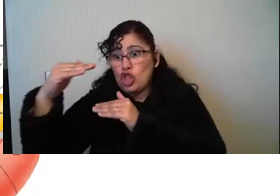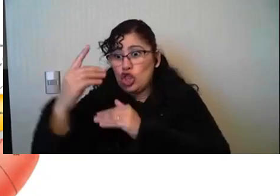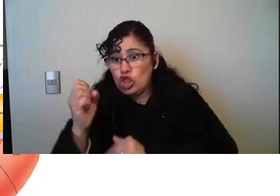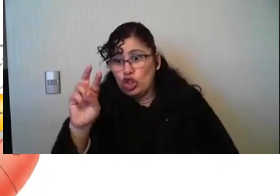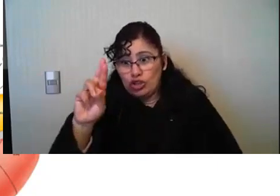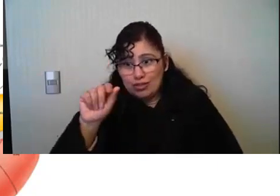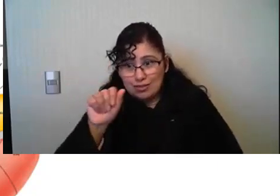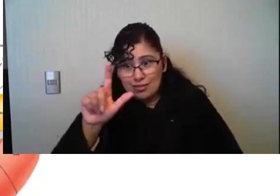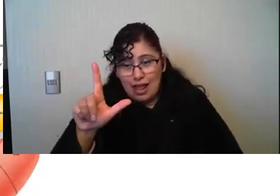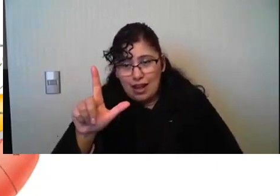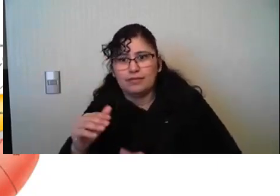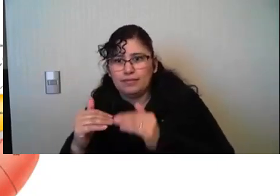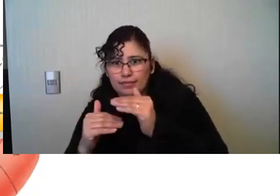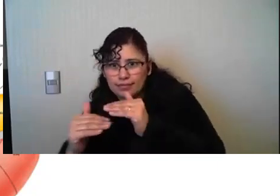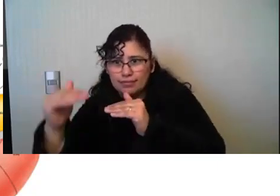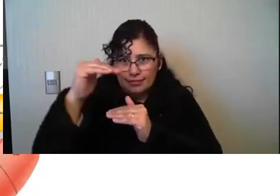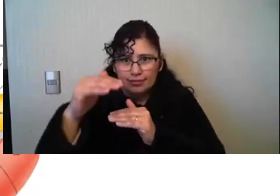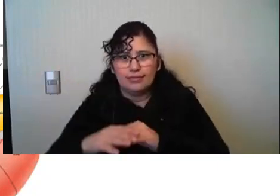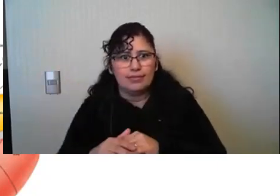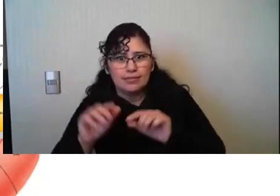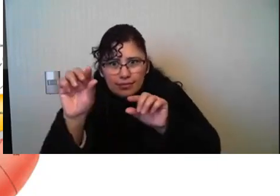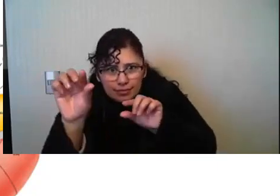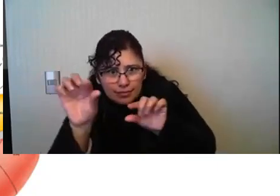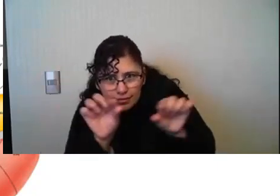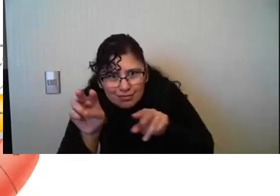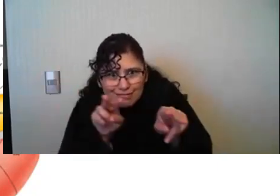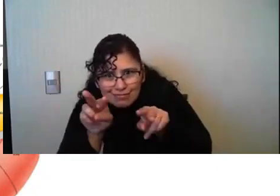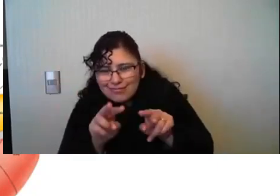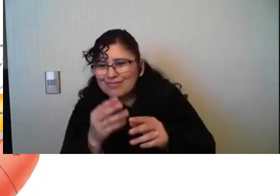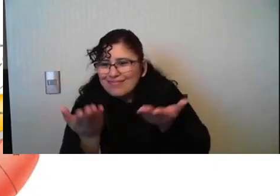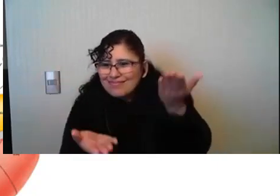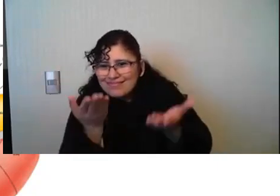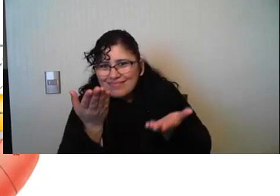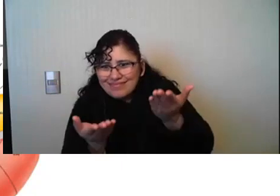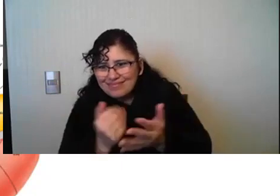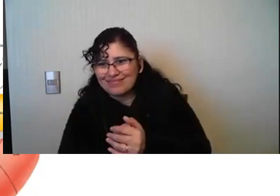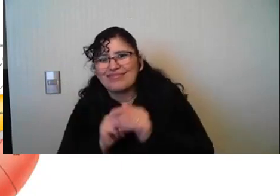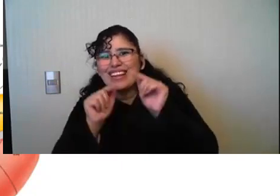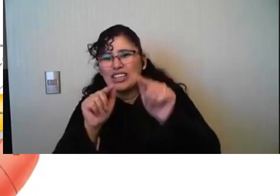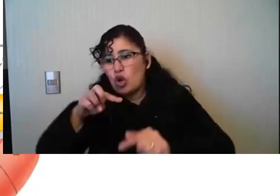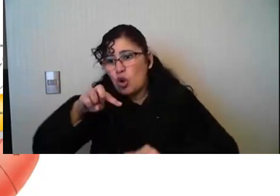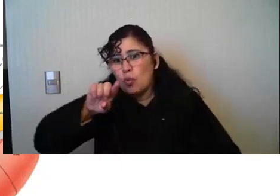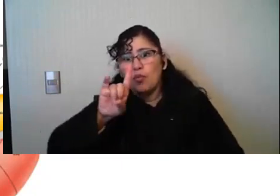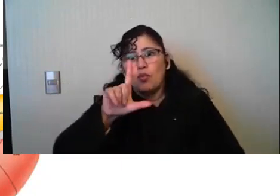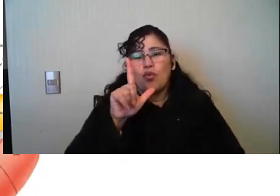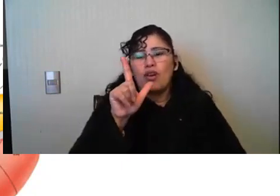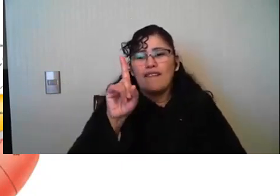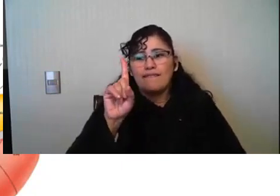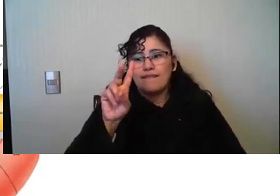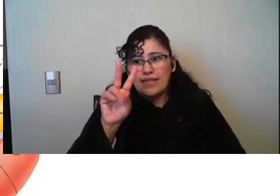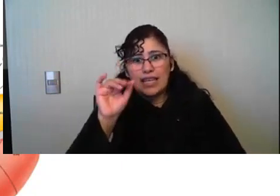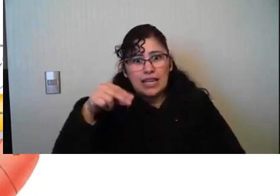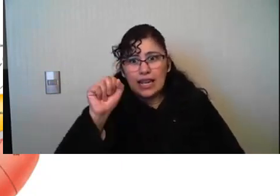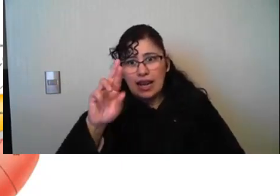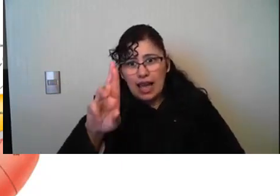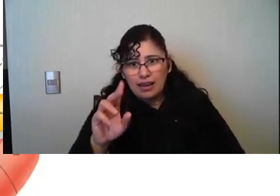acá, y ese que está aquí es el mismo que este que está acá. Todo esto representa el pulvinar, y que está representado acá. Y